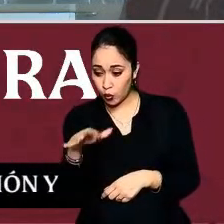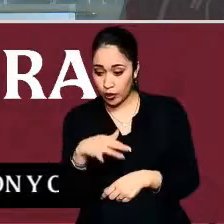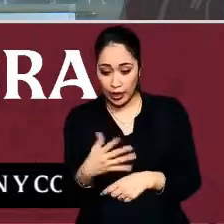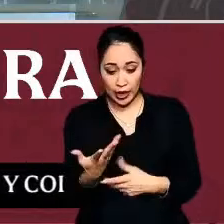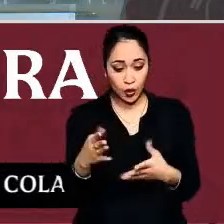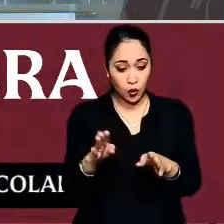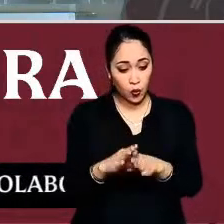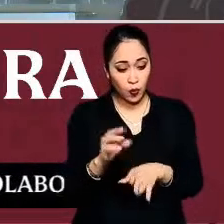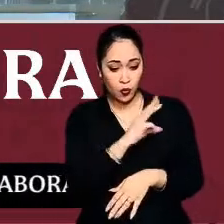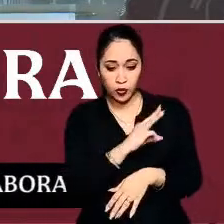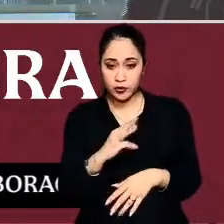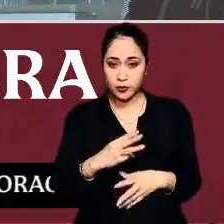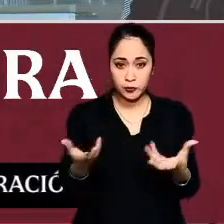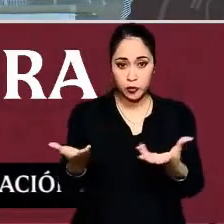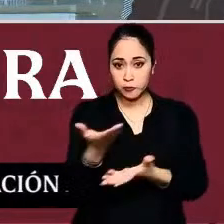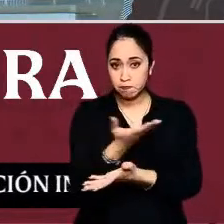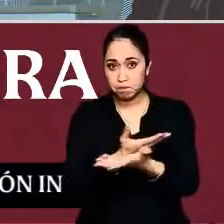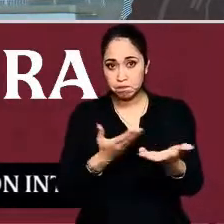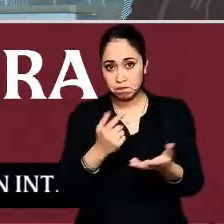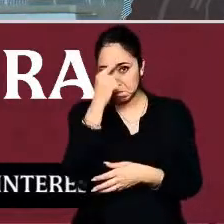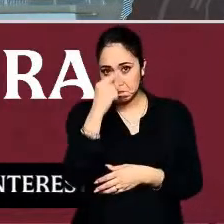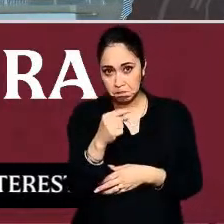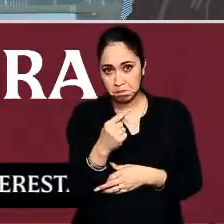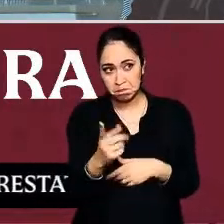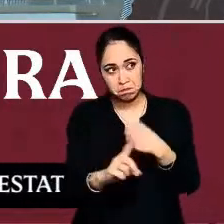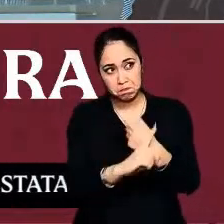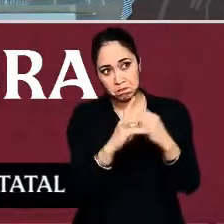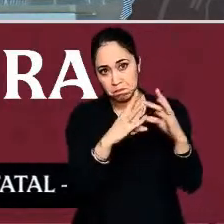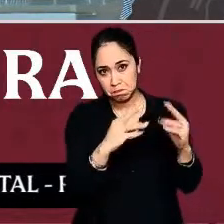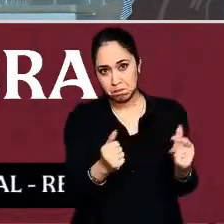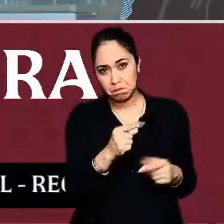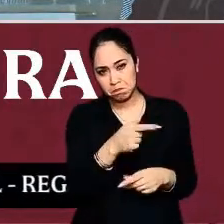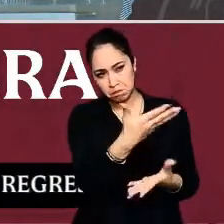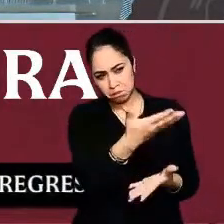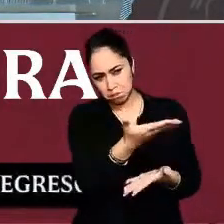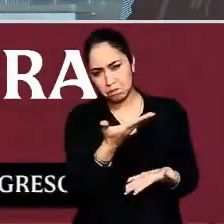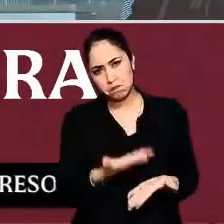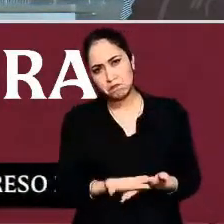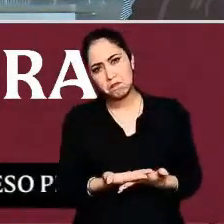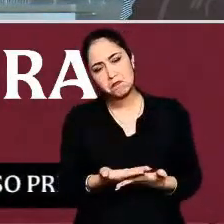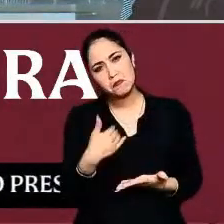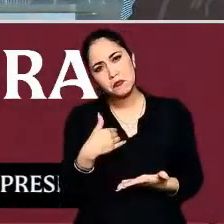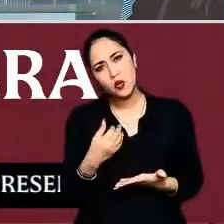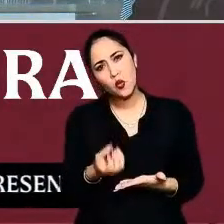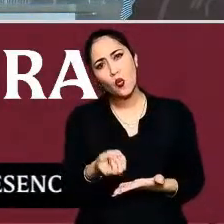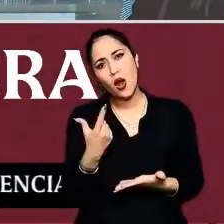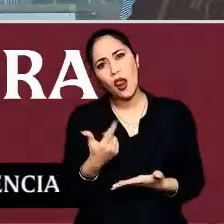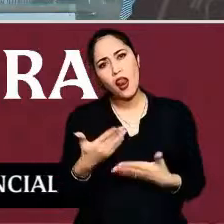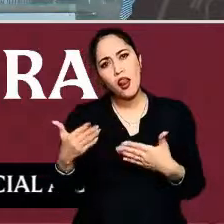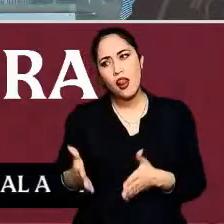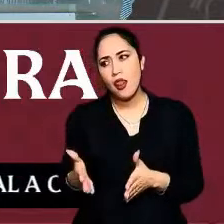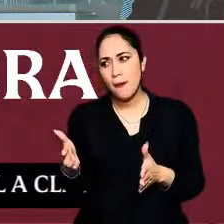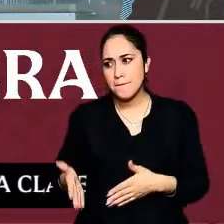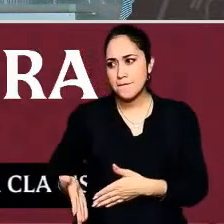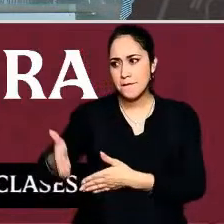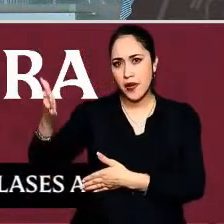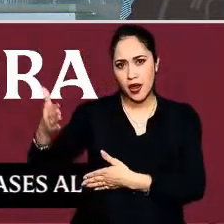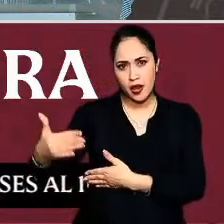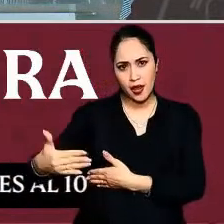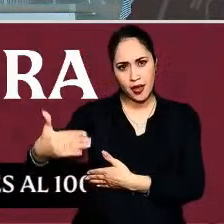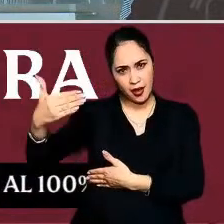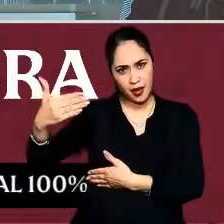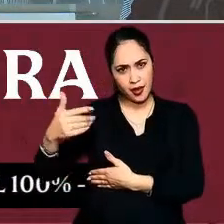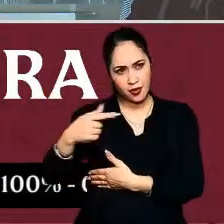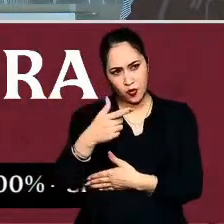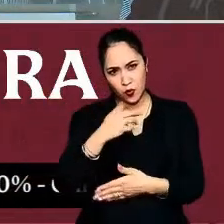ponernos de acuerdo a ver qué podemos hacer. Ahí me mandas alguna relación de las bardas que te preocupan. Pasas por ahí